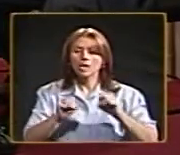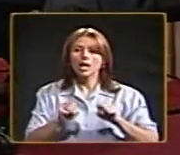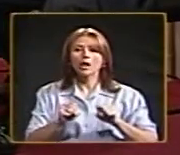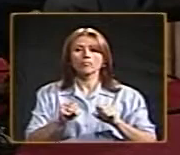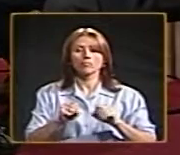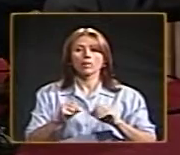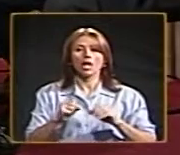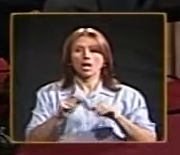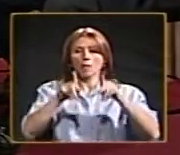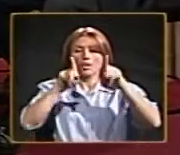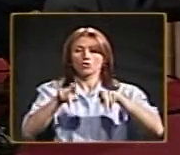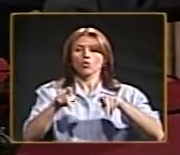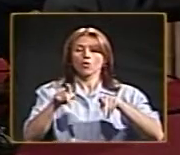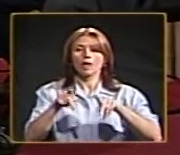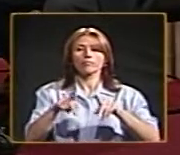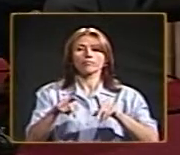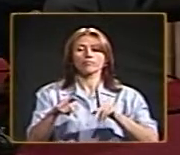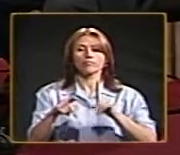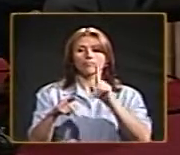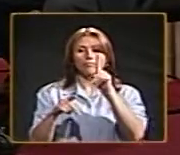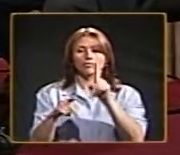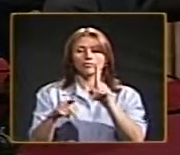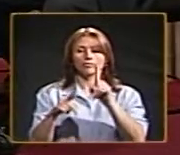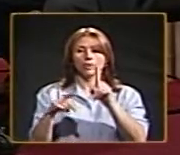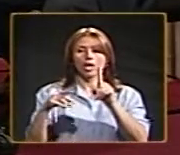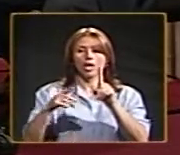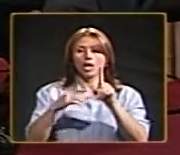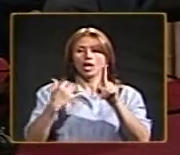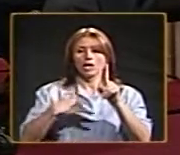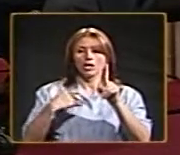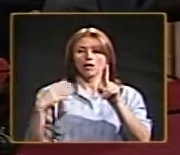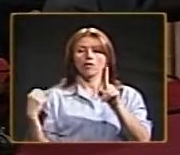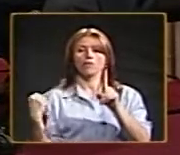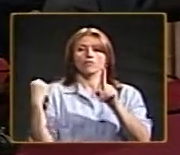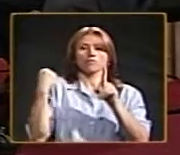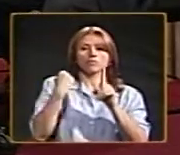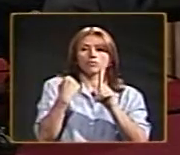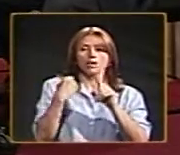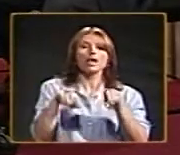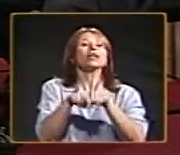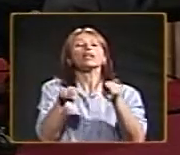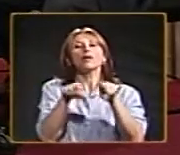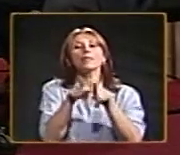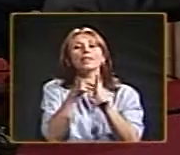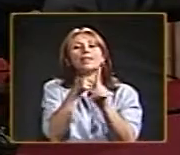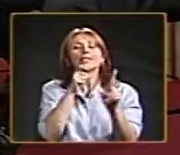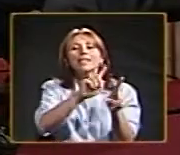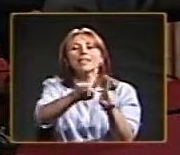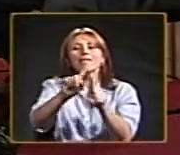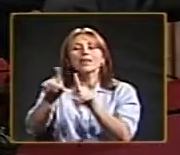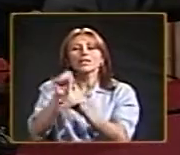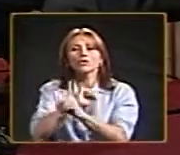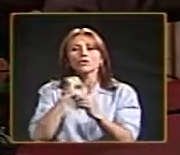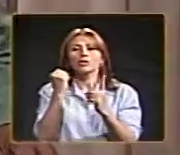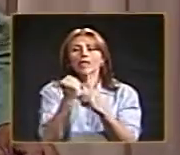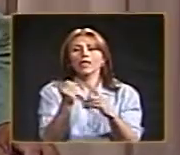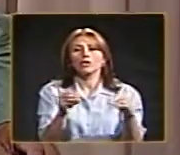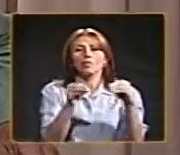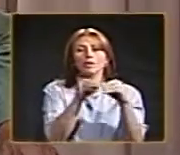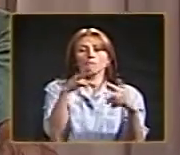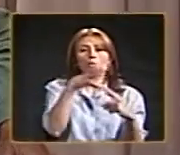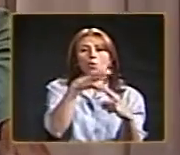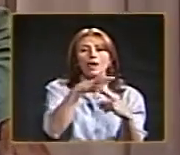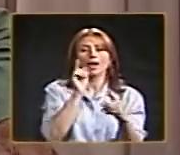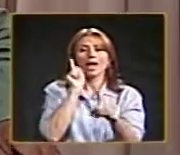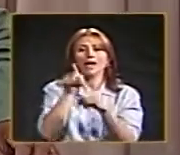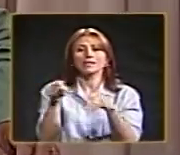instrumentista y conectado también a todo el desarrollo de una sociedad, desde lo popular hasta lo más sofisticado en ese momento.